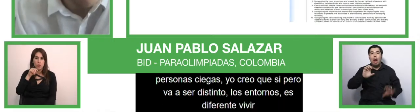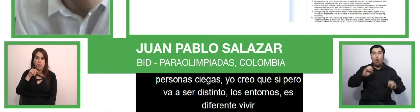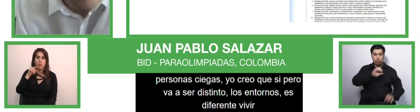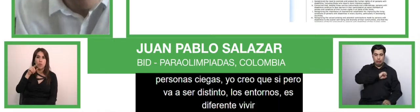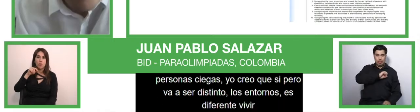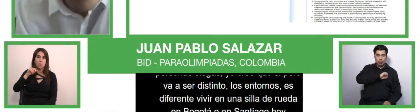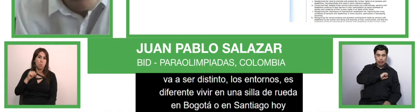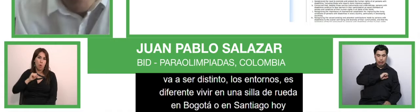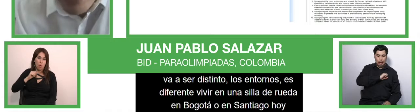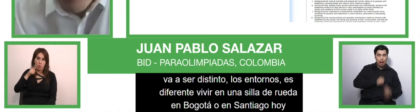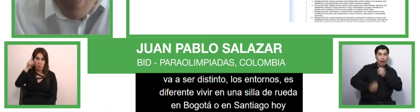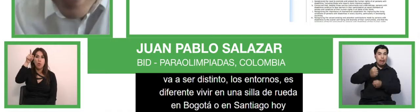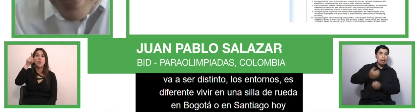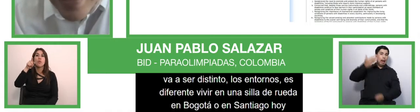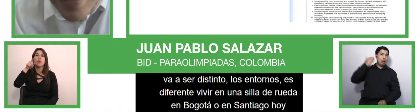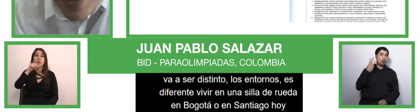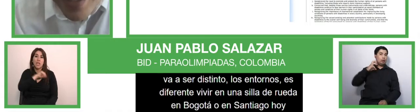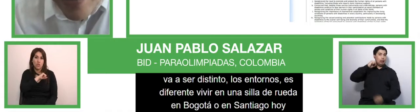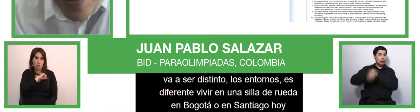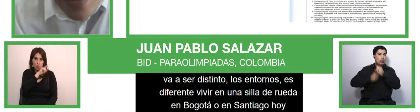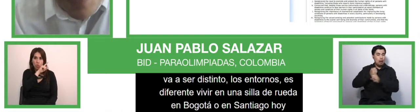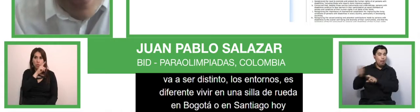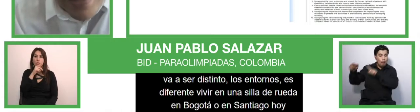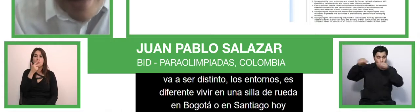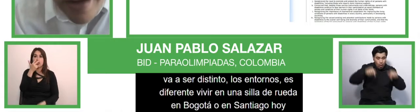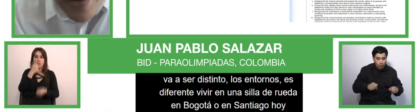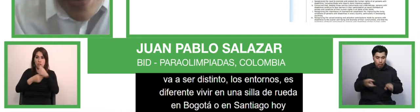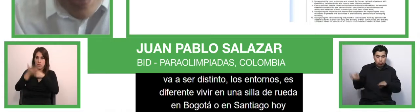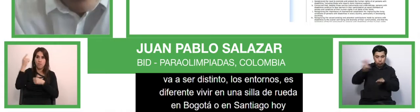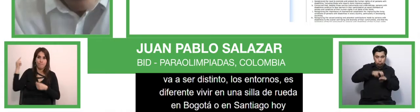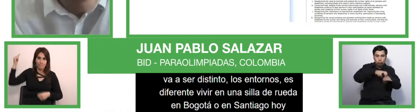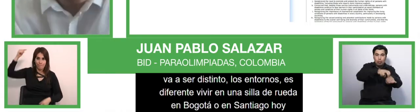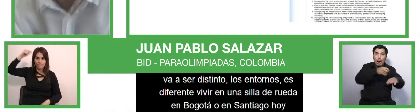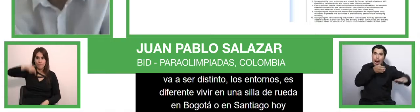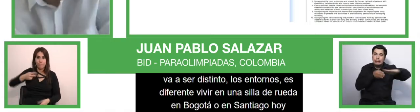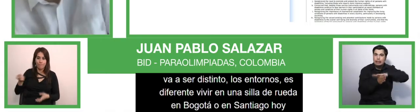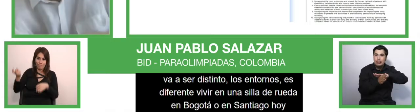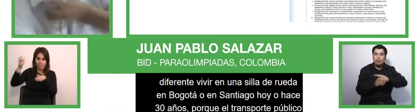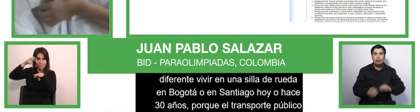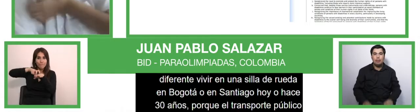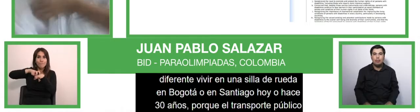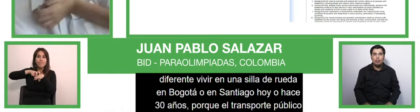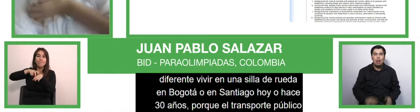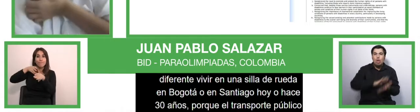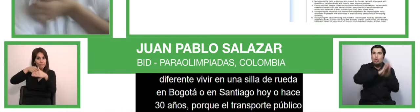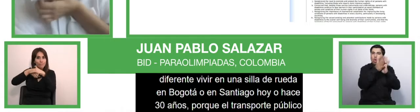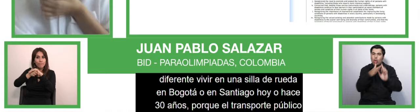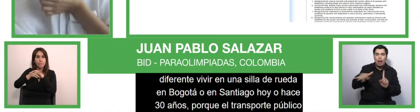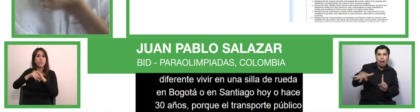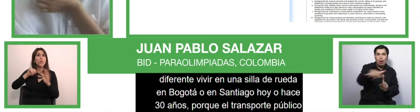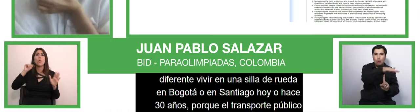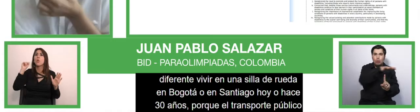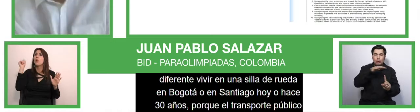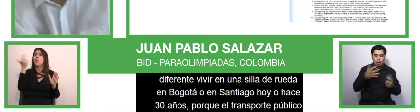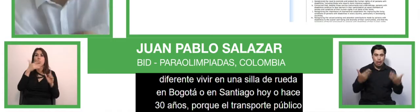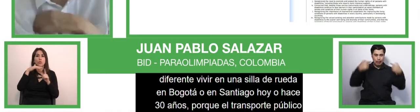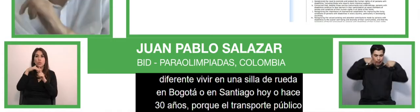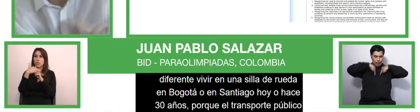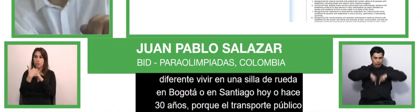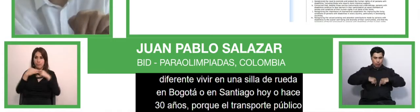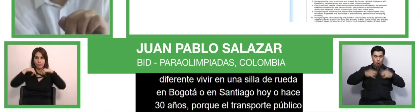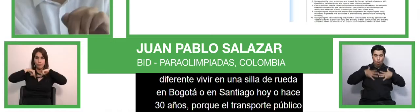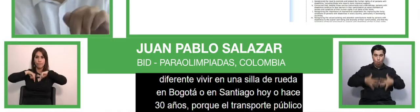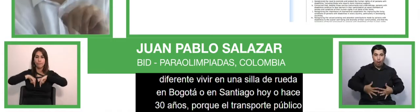el transporte público se ha vuelto más accesible en los últimos 30 años. Entonces, la condición dentro del cuerpo de la persona, la deficiencia